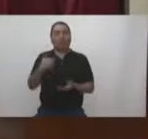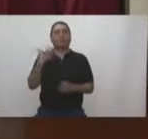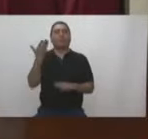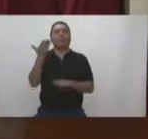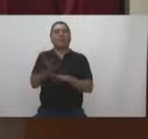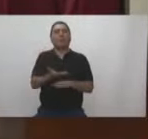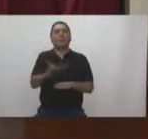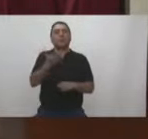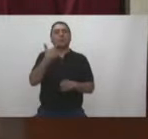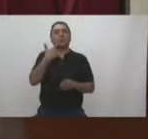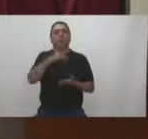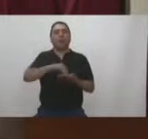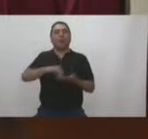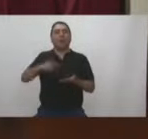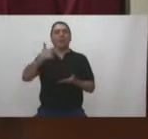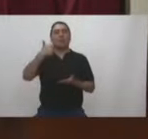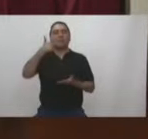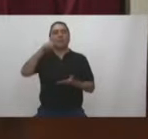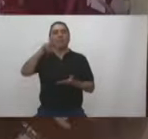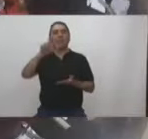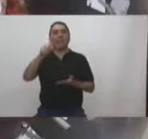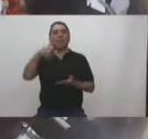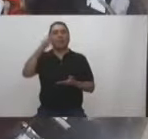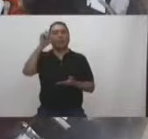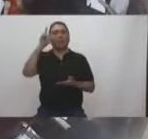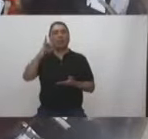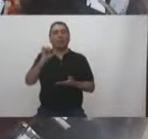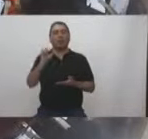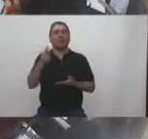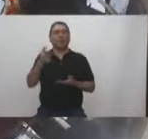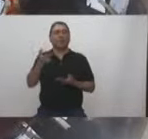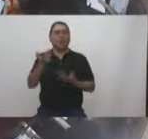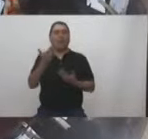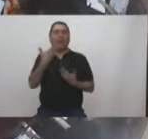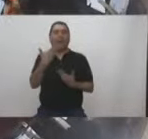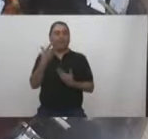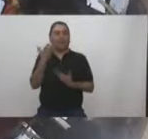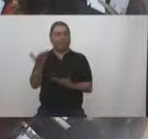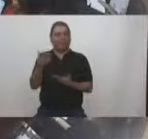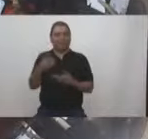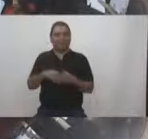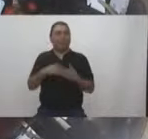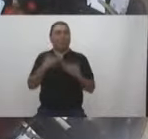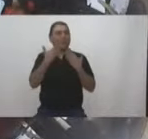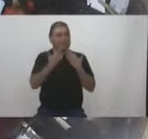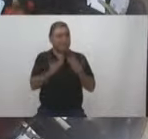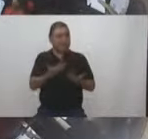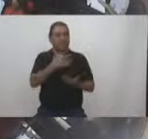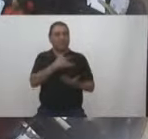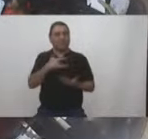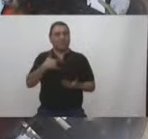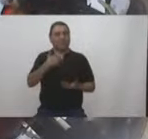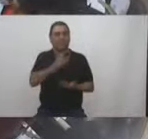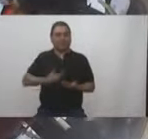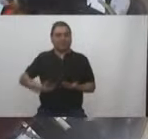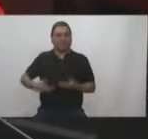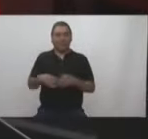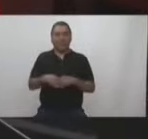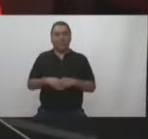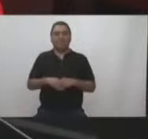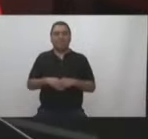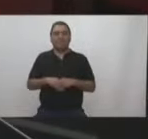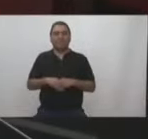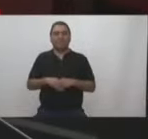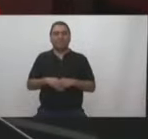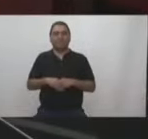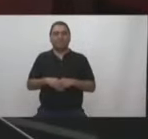No, yo creo que está bien que se debata. Yo creo que en algún momento habrá que poner en el centro de la escena qué es lo que tienen que ganar cada uno. No, me refiero